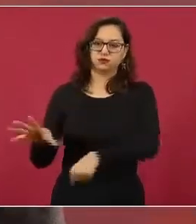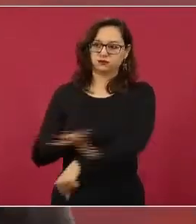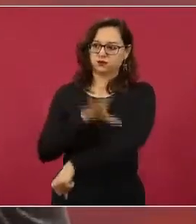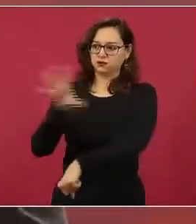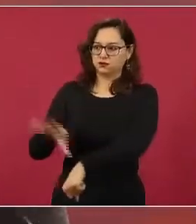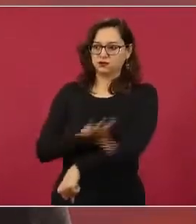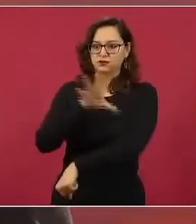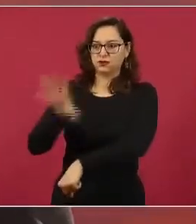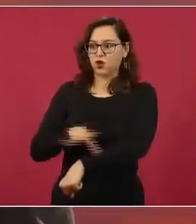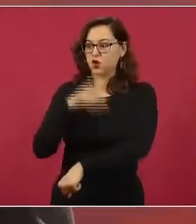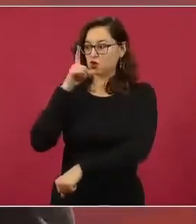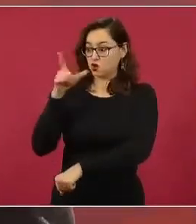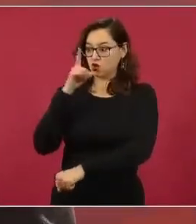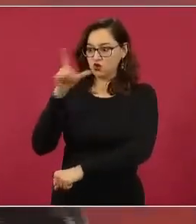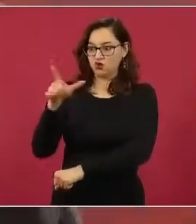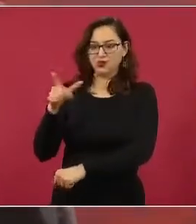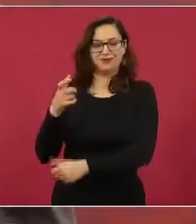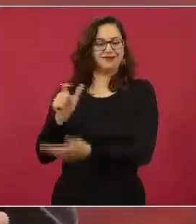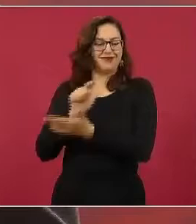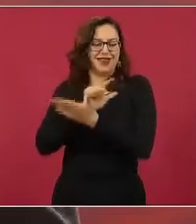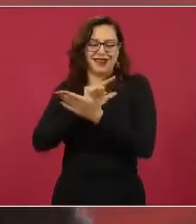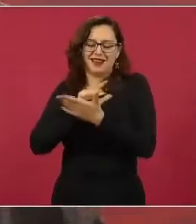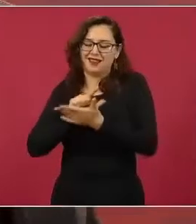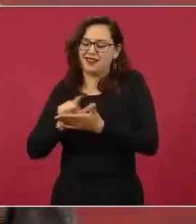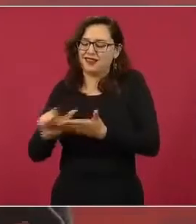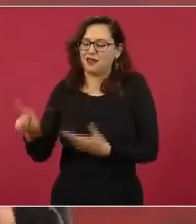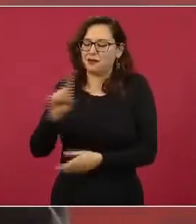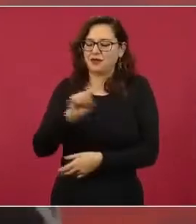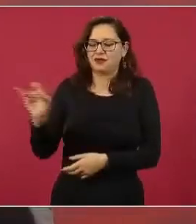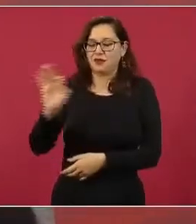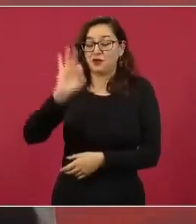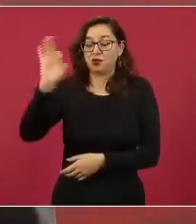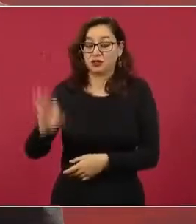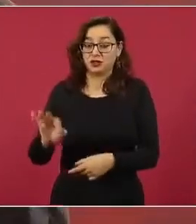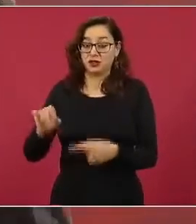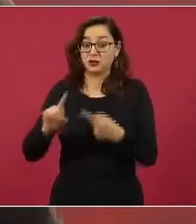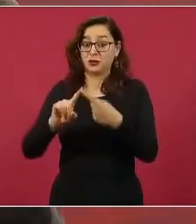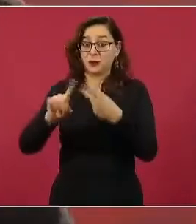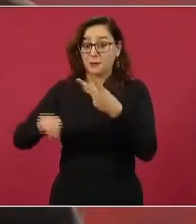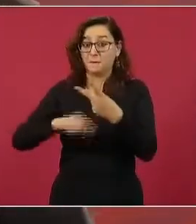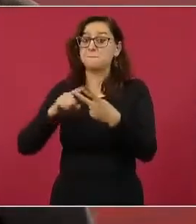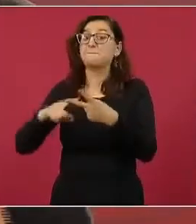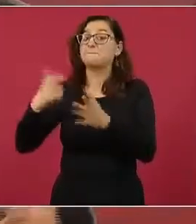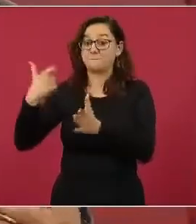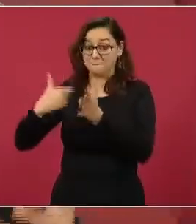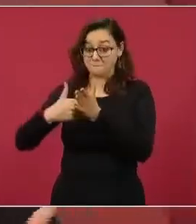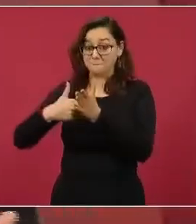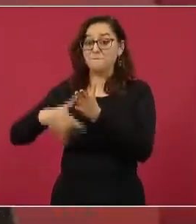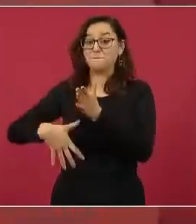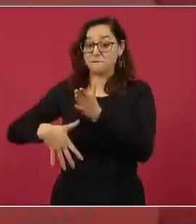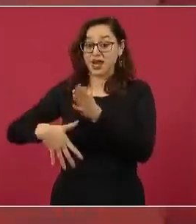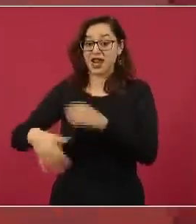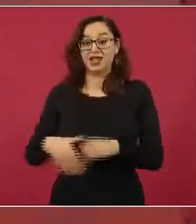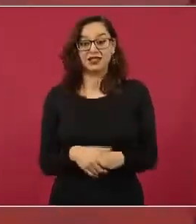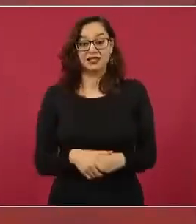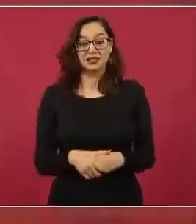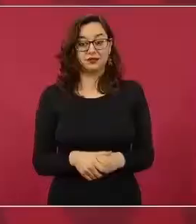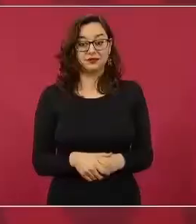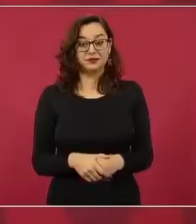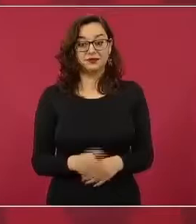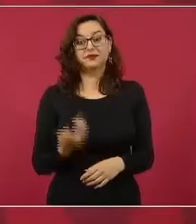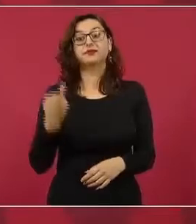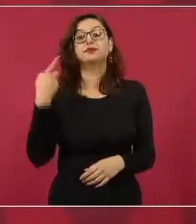no se consideran con la ley vigente como energías limpias y por lo